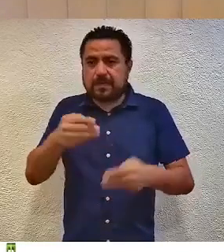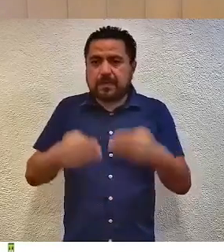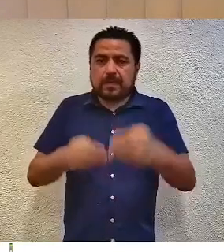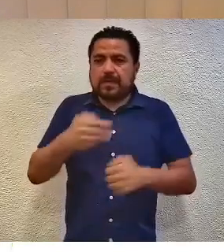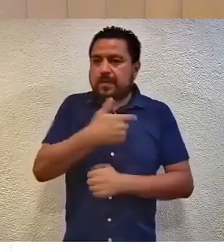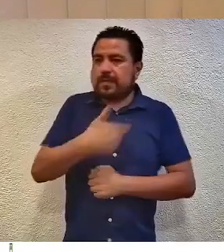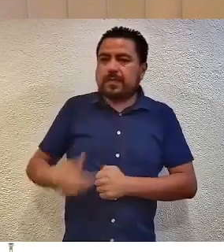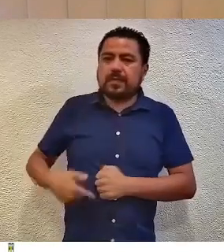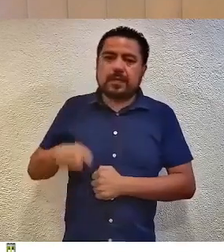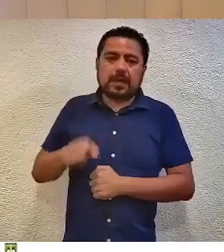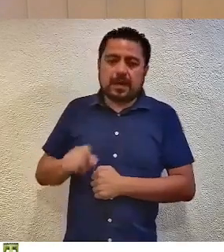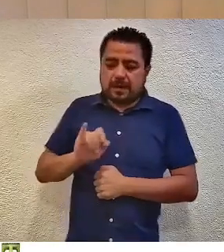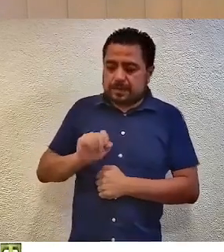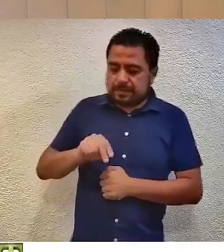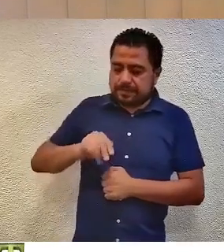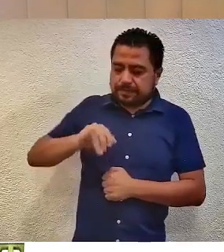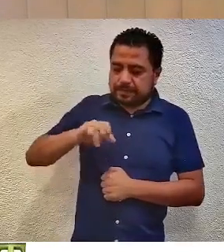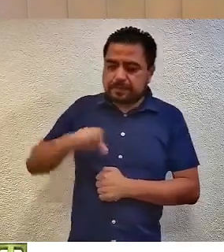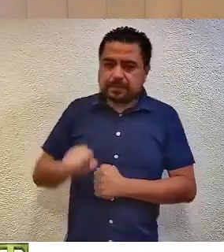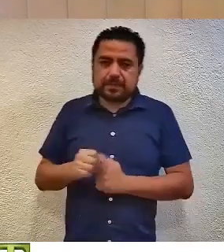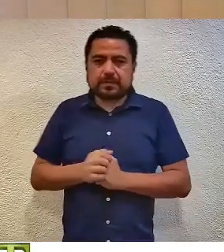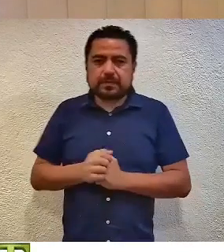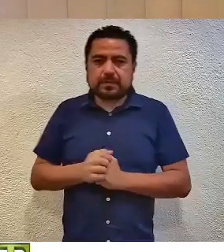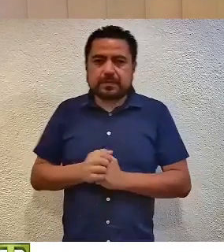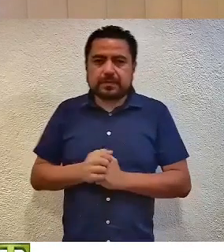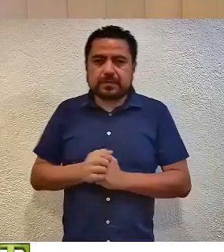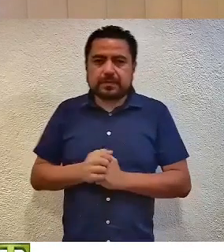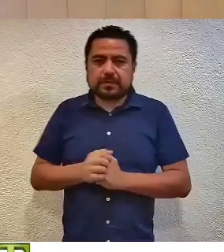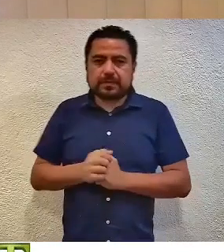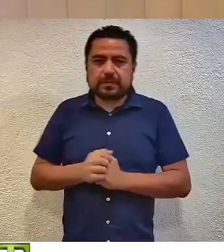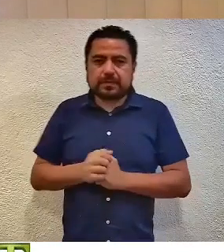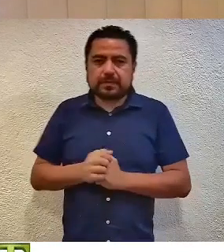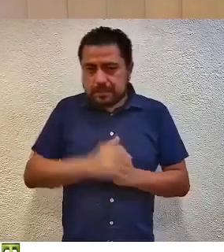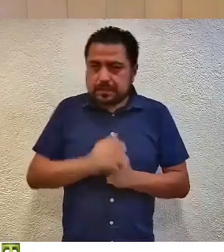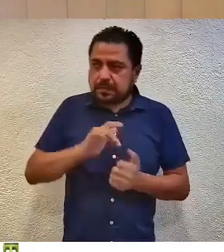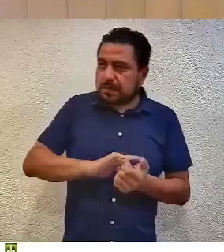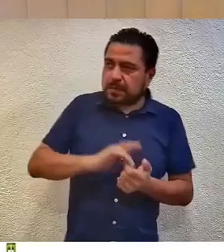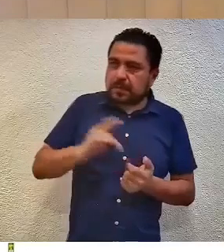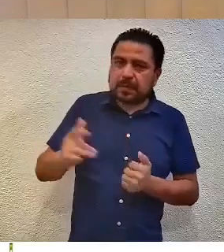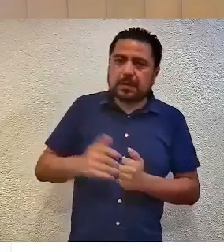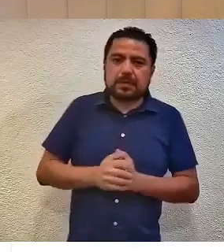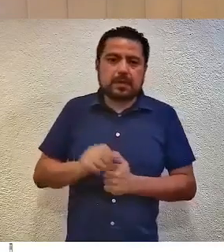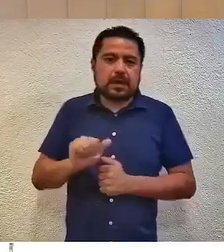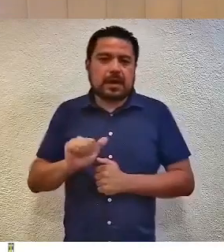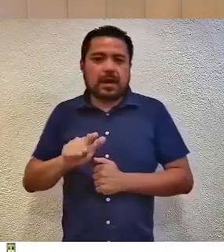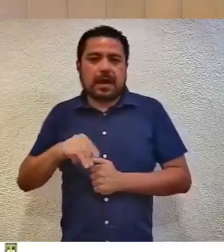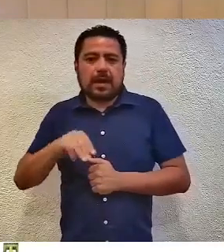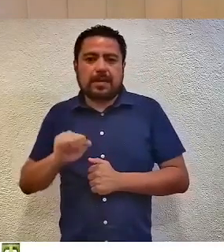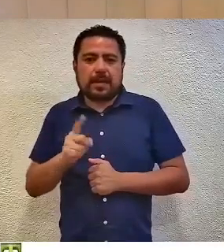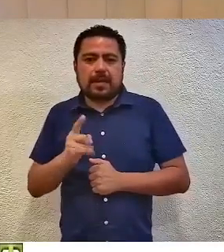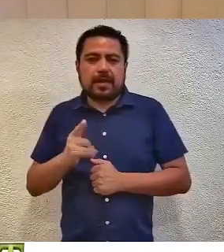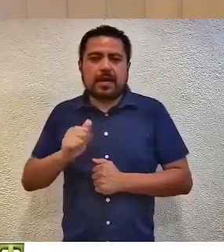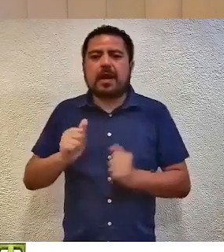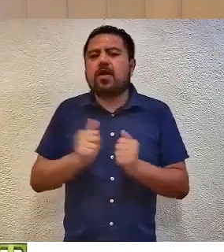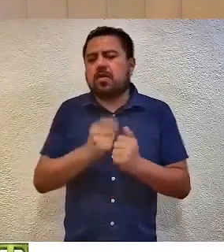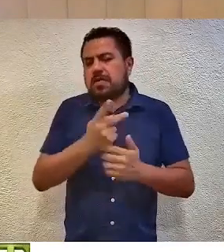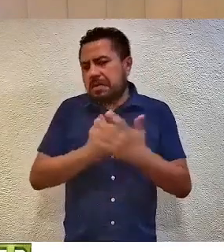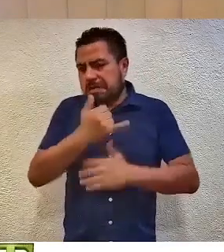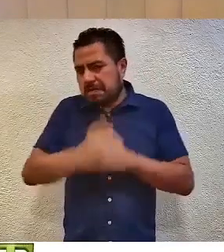presidenta, magistrado José Inés Betancur Salgado. Con la propuesta. Gracias, magistrado. Magistrada Almadelia Eugenio Alcaraz. Con el